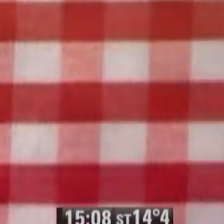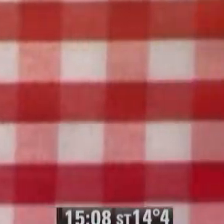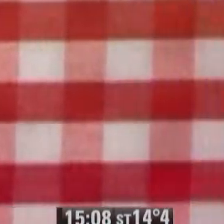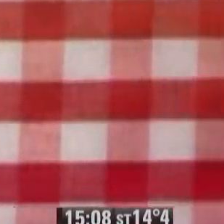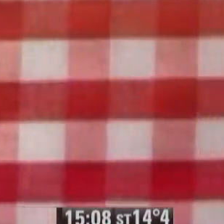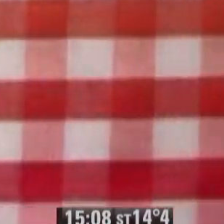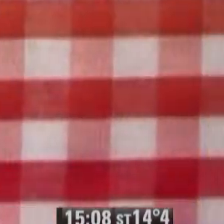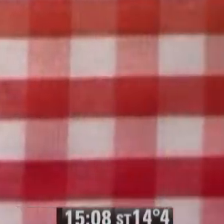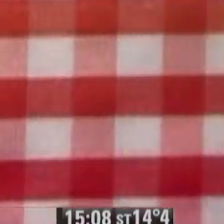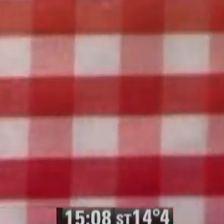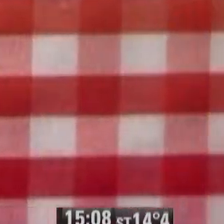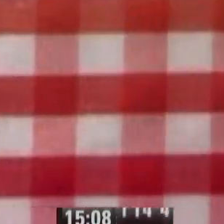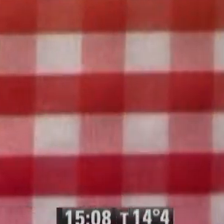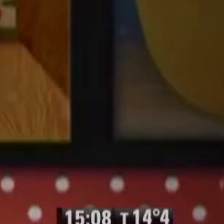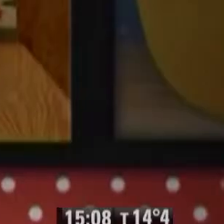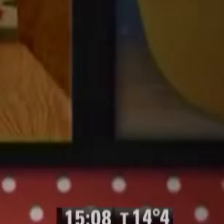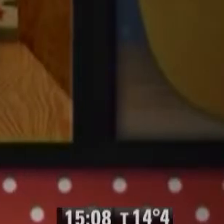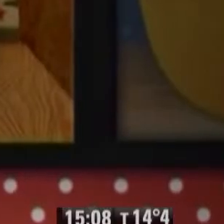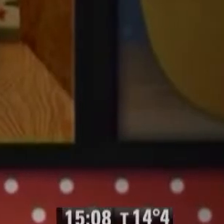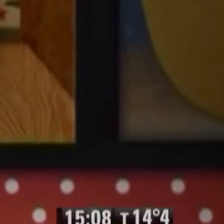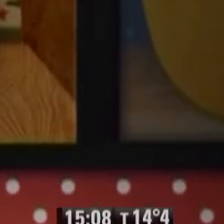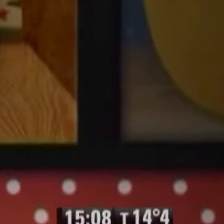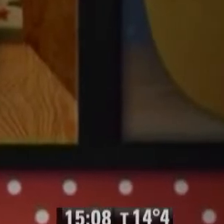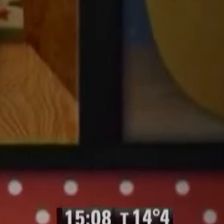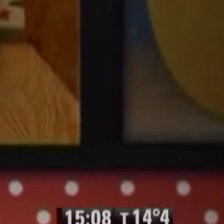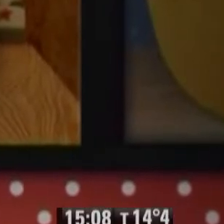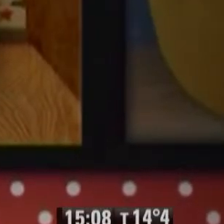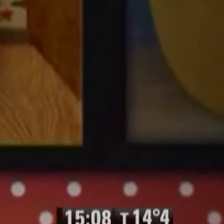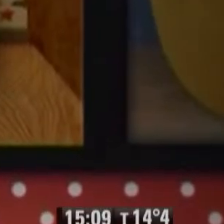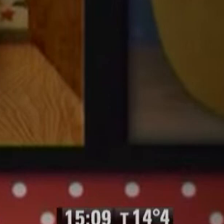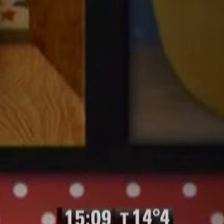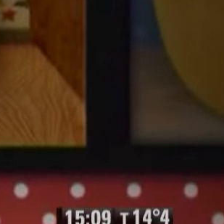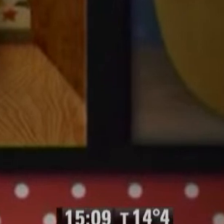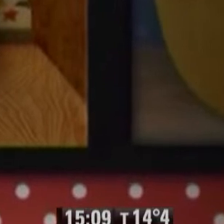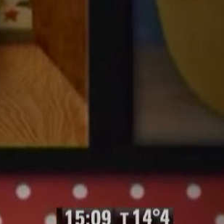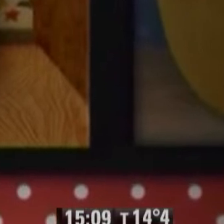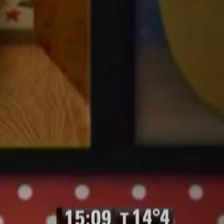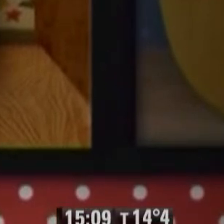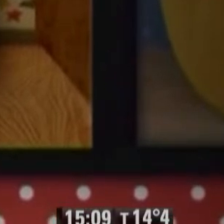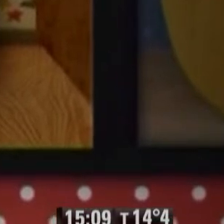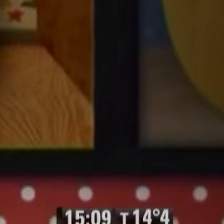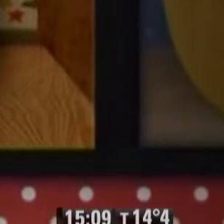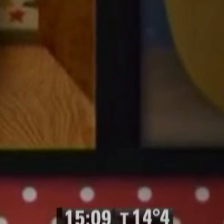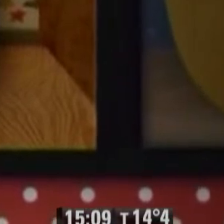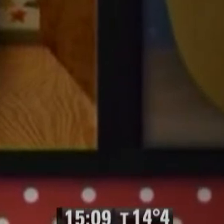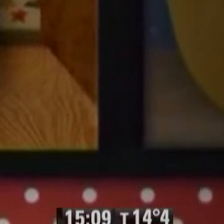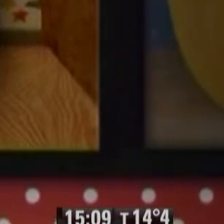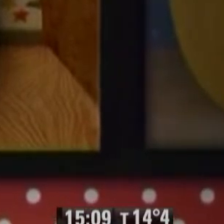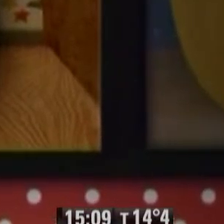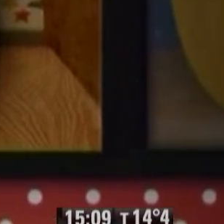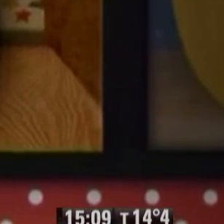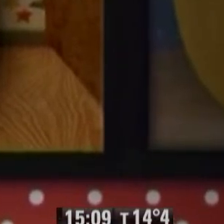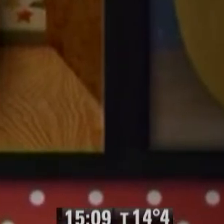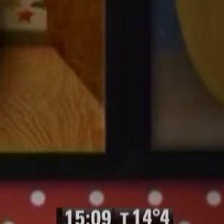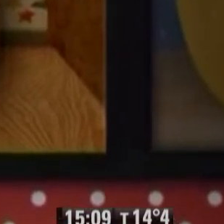y se calla la laguna está pisa pisa pensamos lo piensa el vestido de